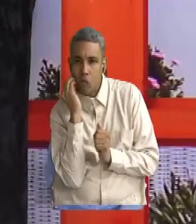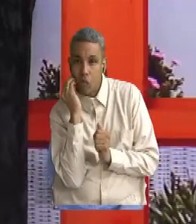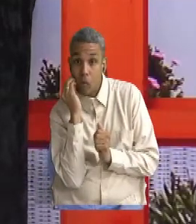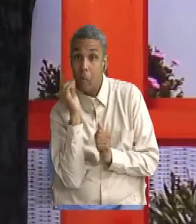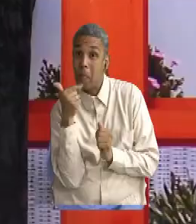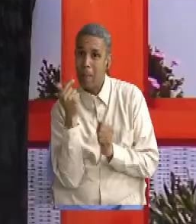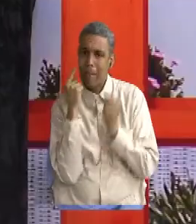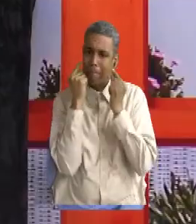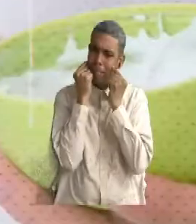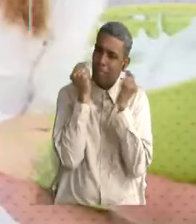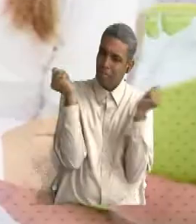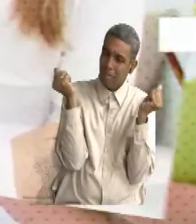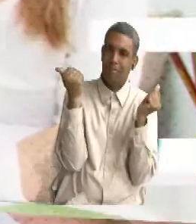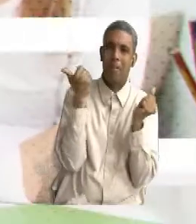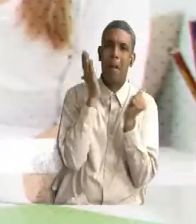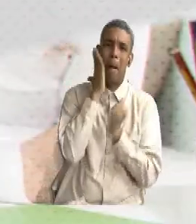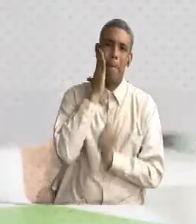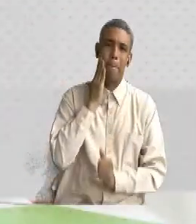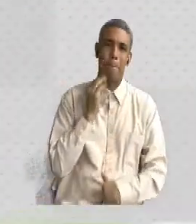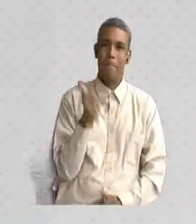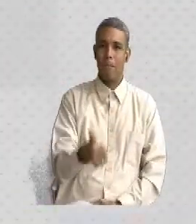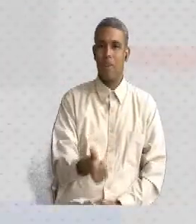nosotros.